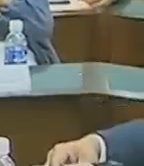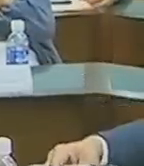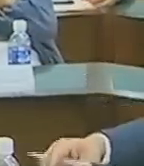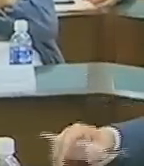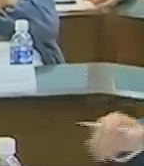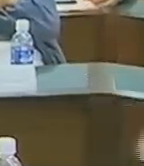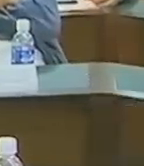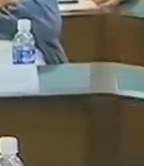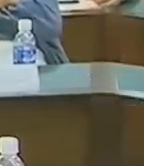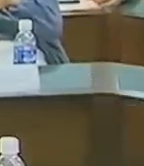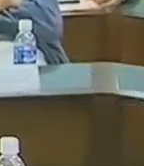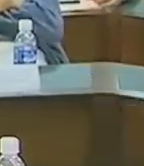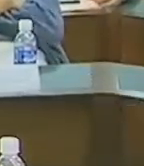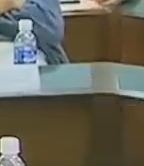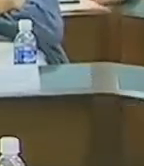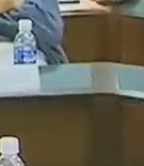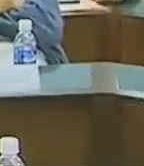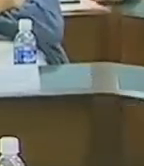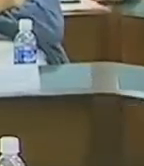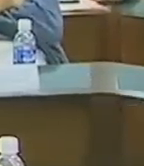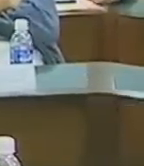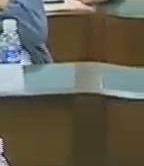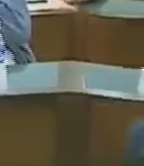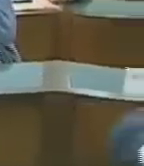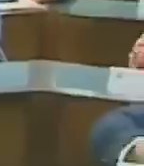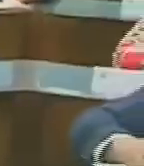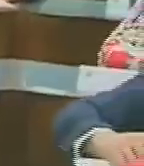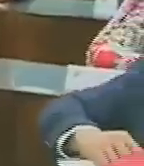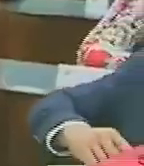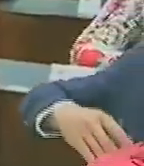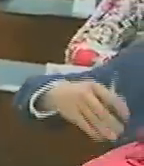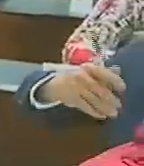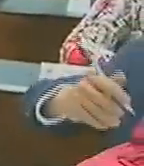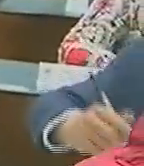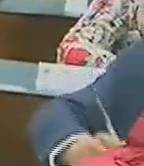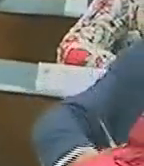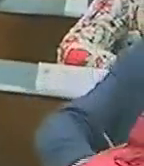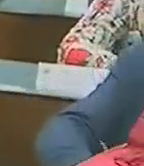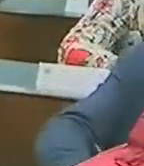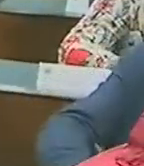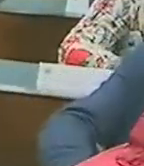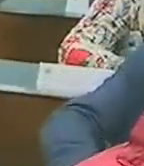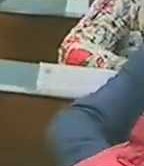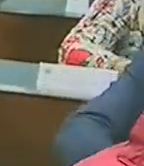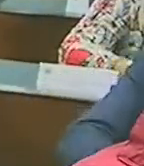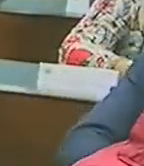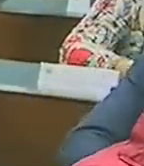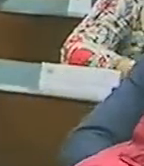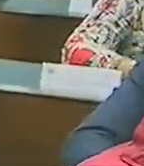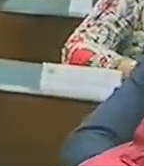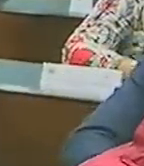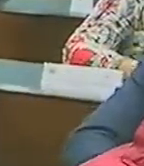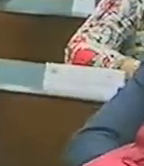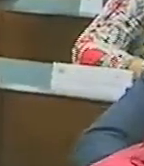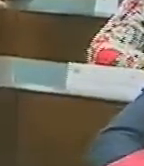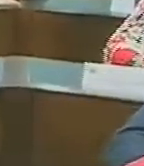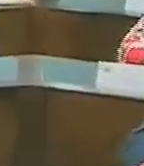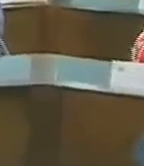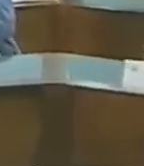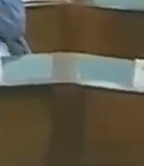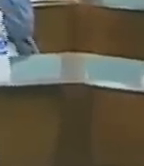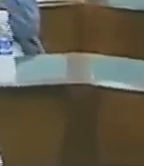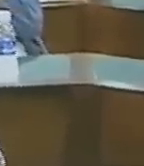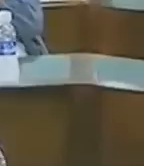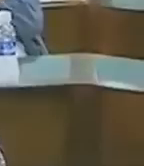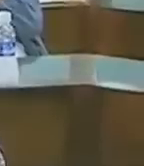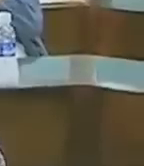universidades autónomas del país, tenemos que reconocer que ese proceso que se vivió en la Universidad Central de Venezuela fue un